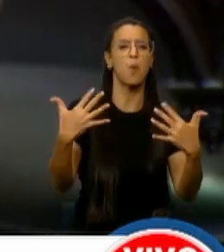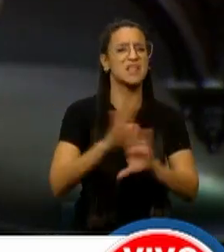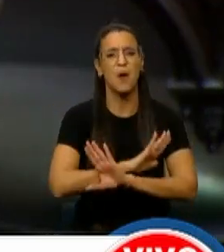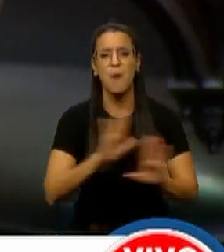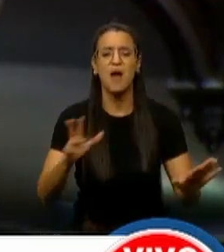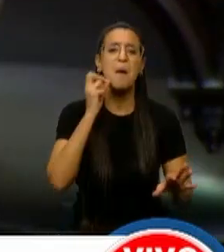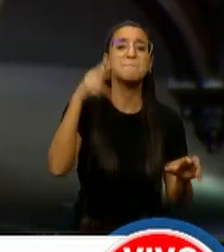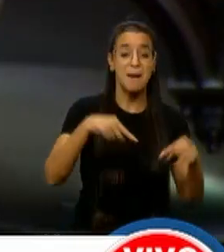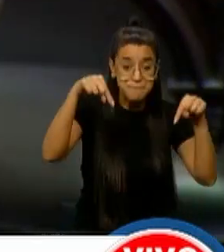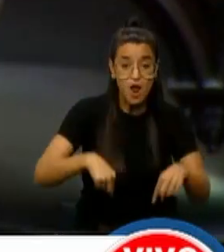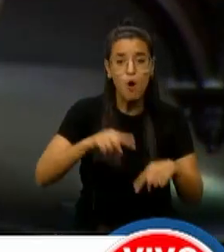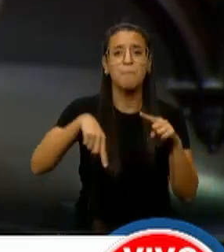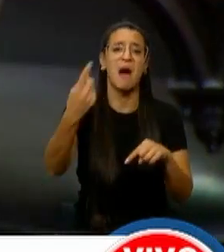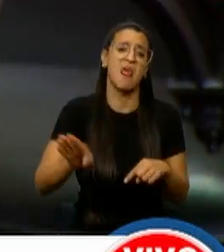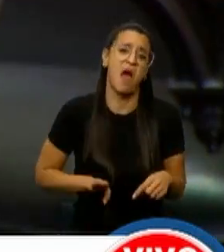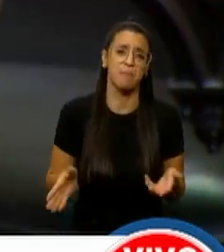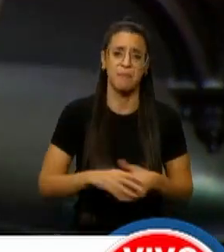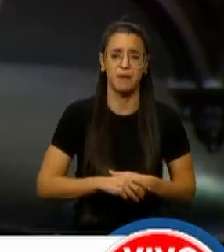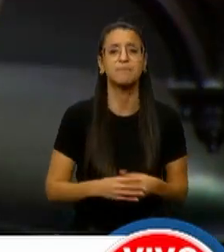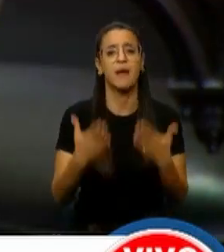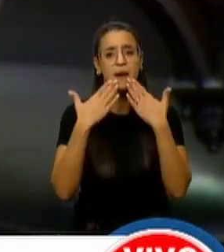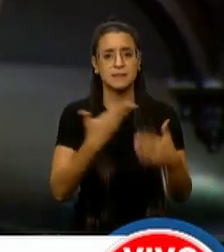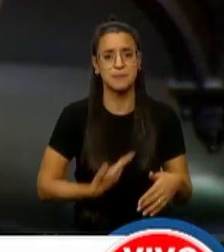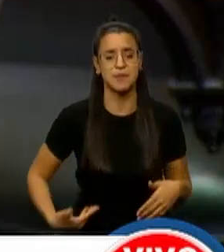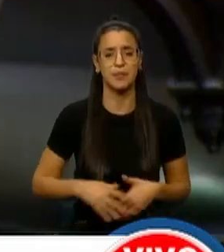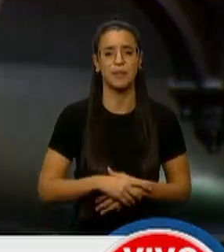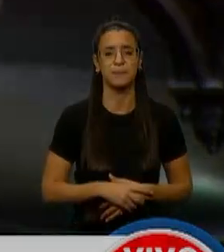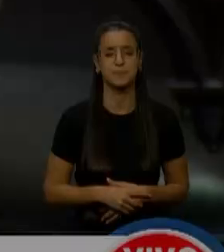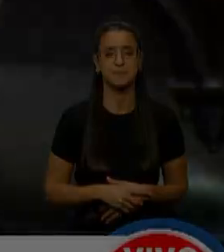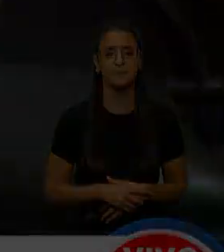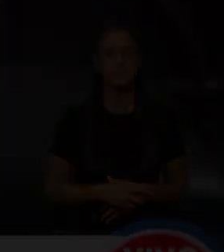populista de pan para hoy y hambre para mañana. Gracias, presidente. Gracias, diputada Los Penato.